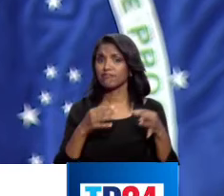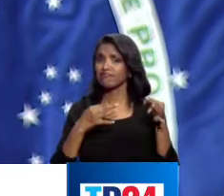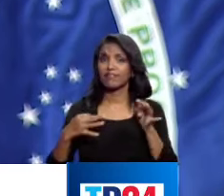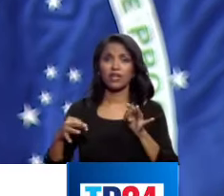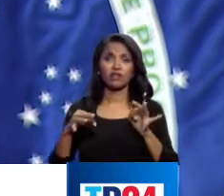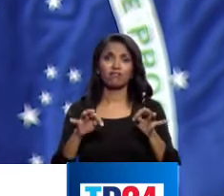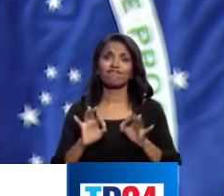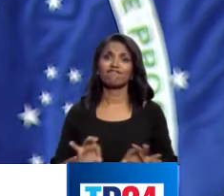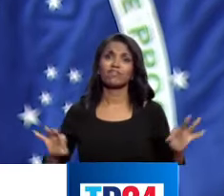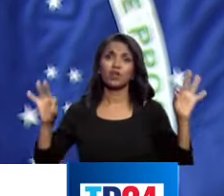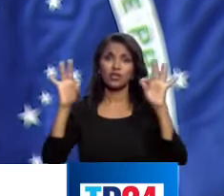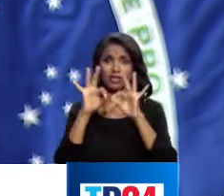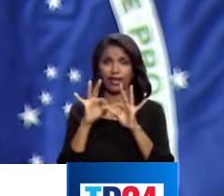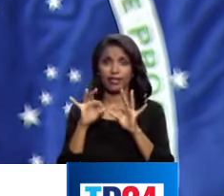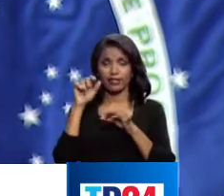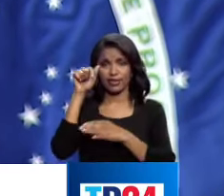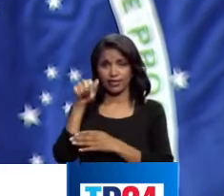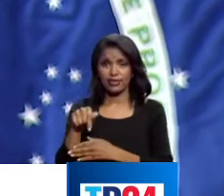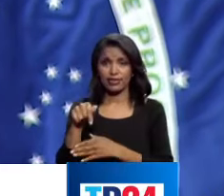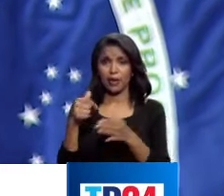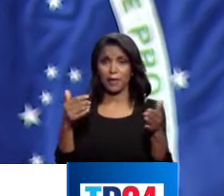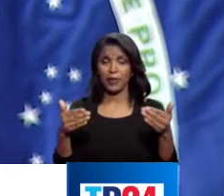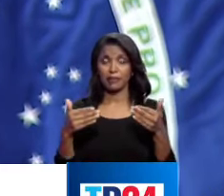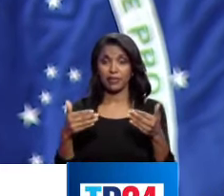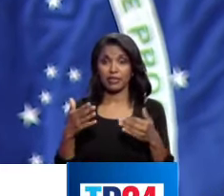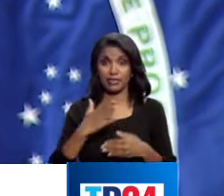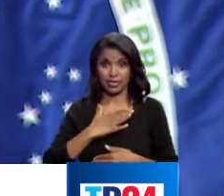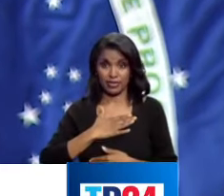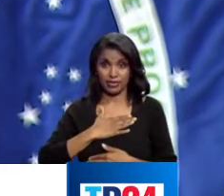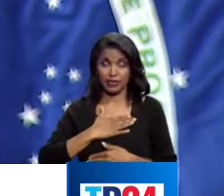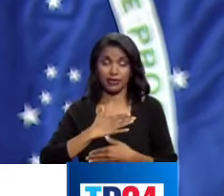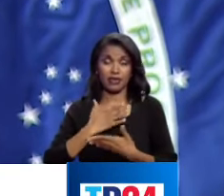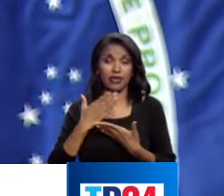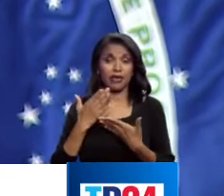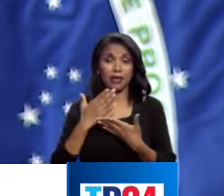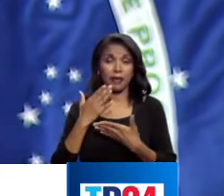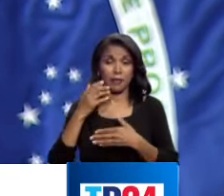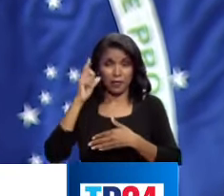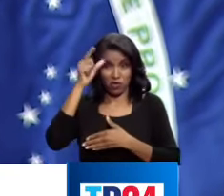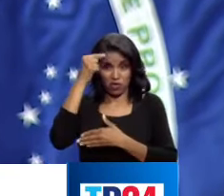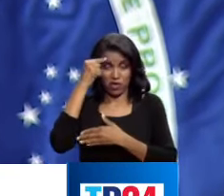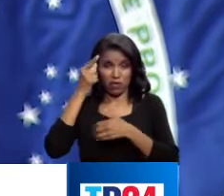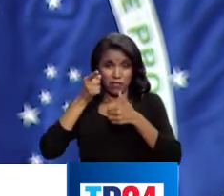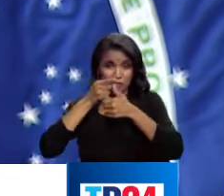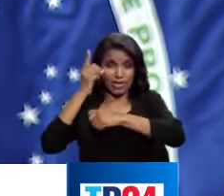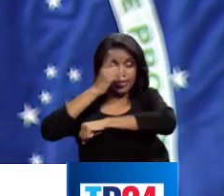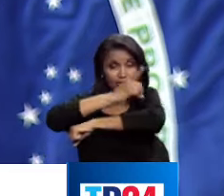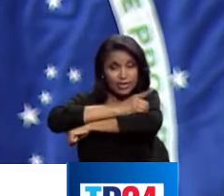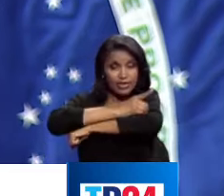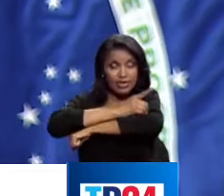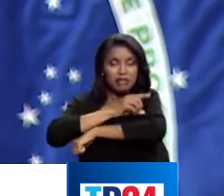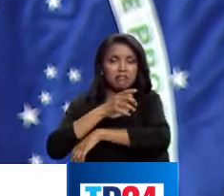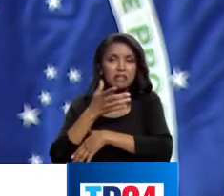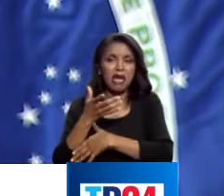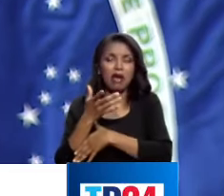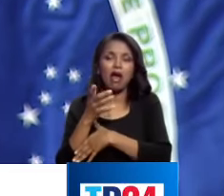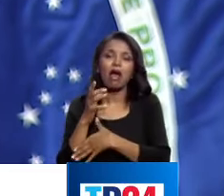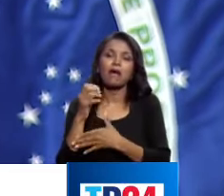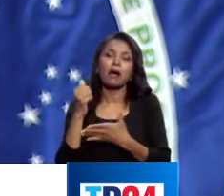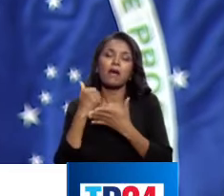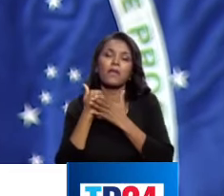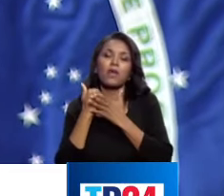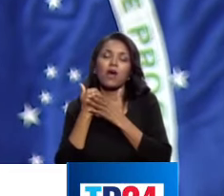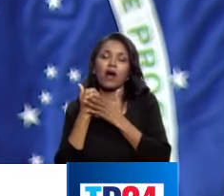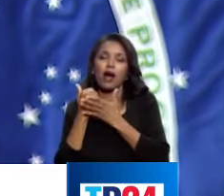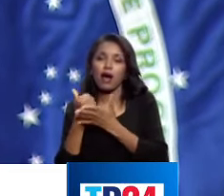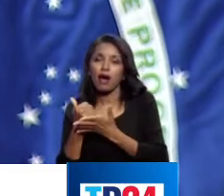el principal motor de la economía desde el día uno. Vamos a hacerlo de la mano con el sector empresarial. De la mano con el sector empresarial, lo digo de